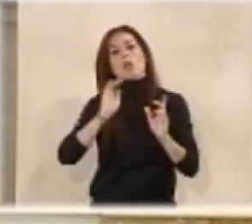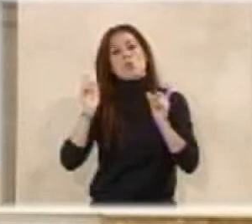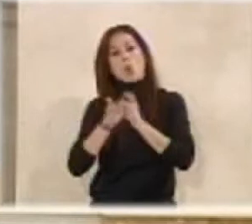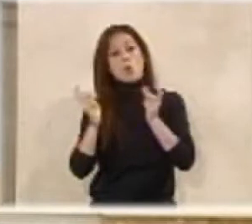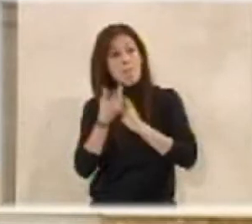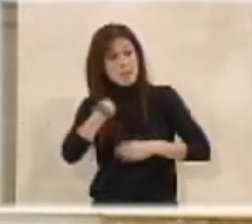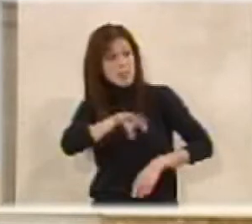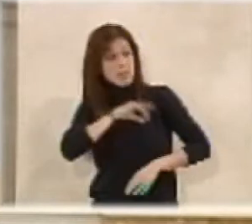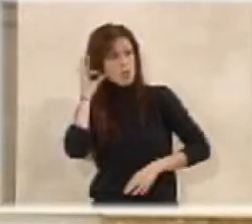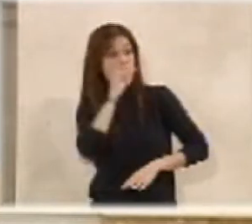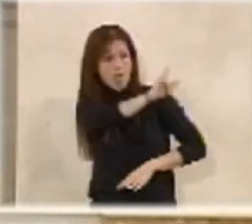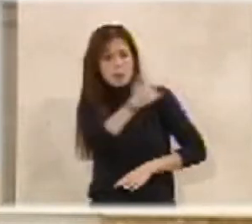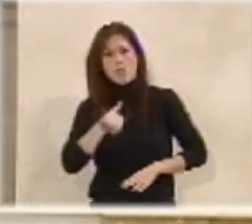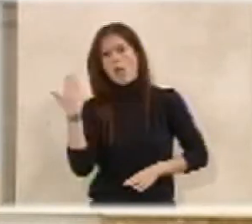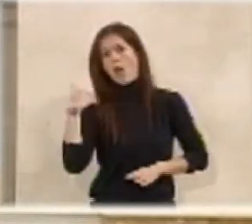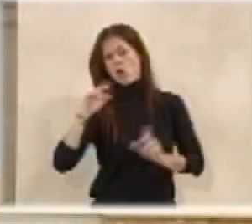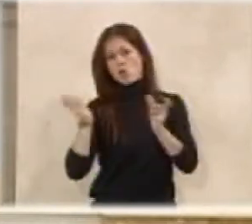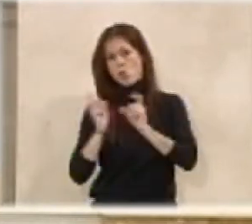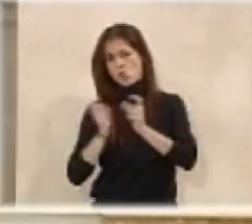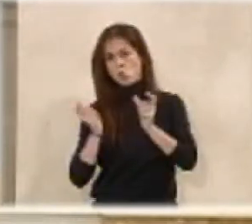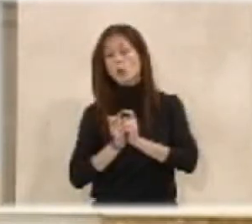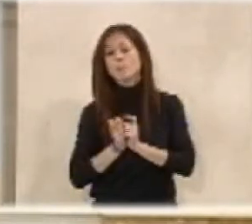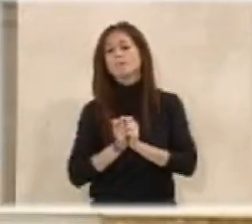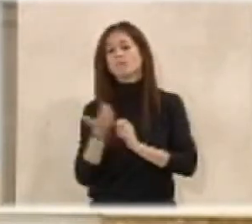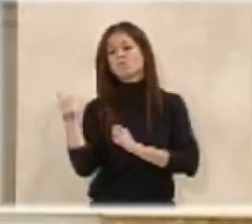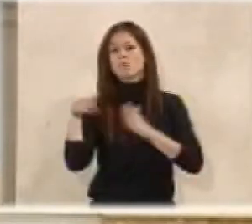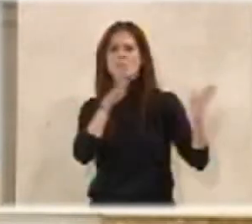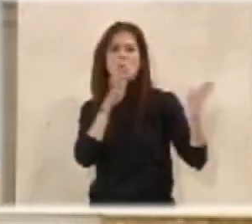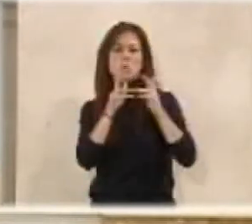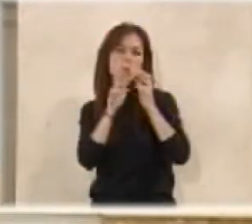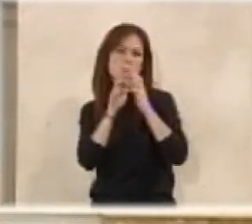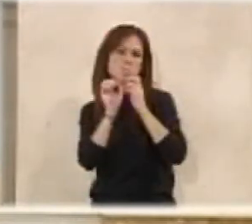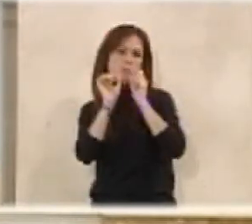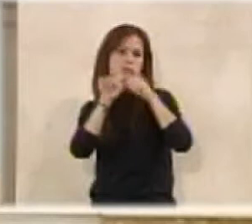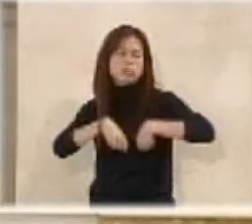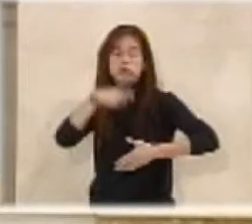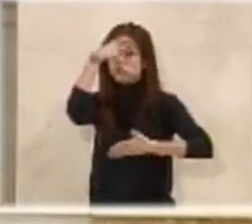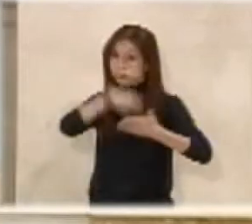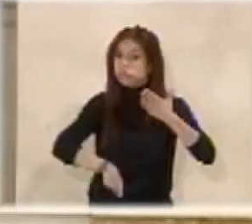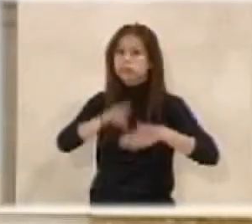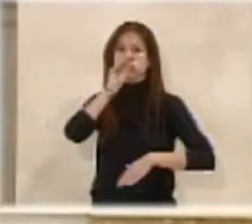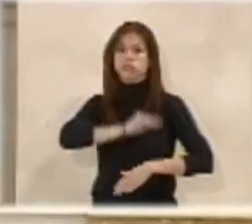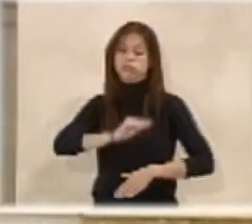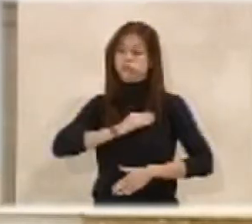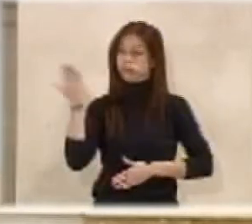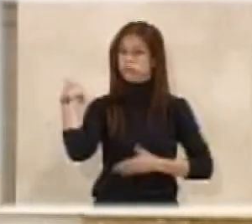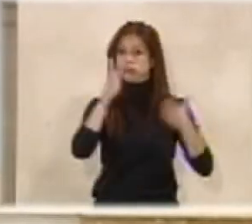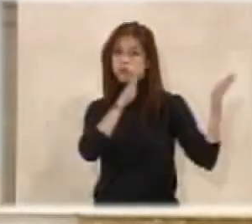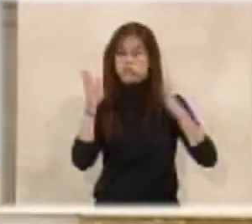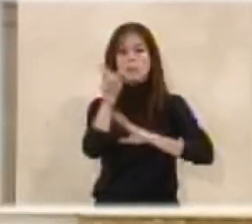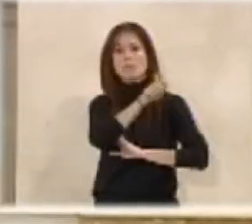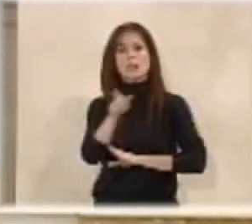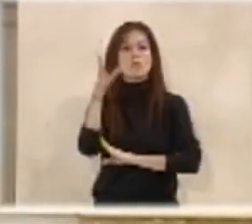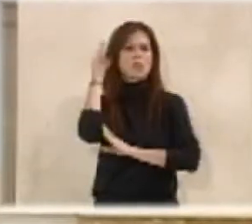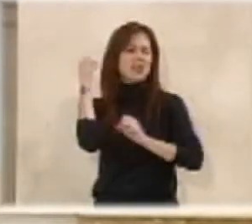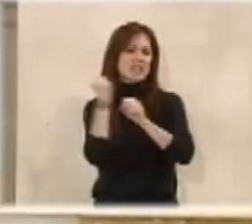de las señoras que hoy están aquí presentes. Ya tuvimos un periodo de negociación que fue bastante duro en su momento con las